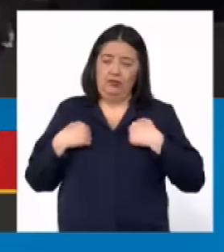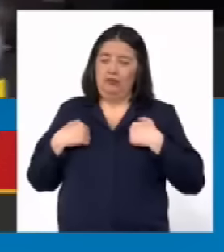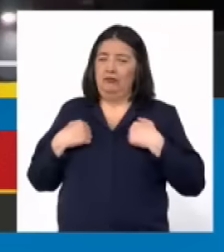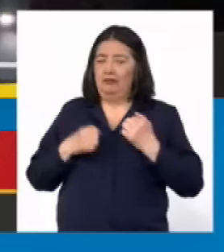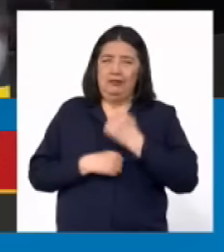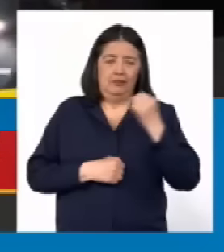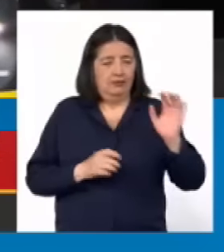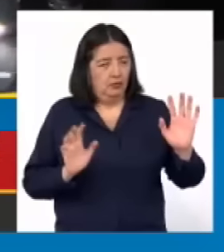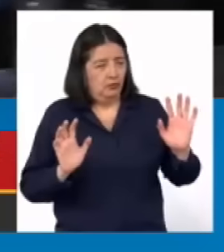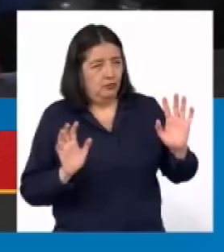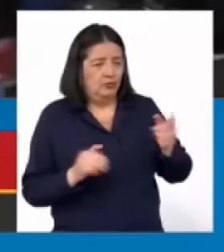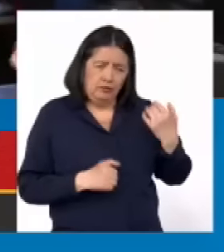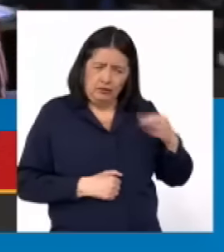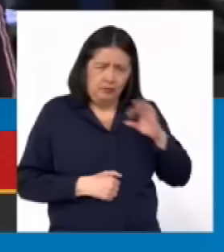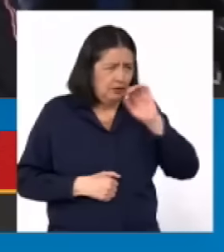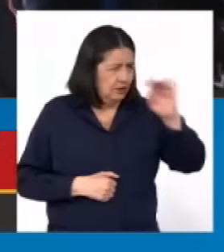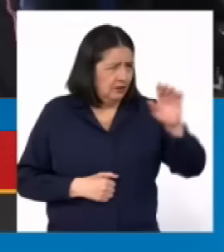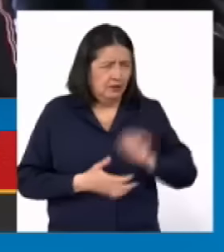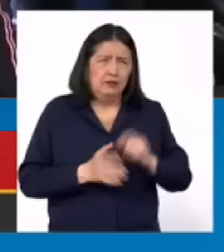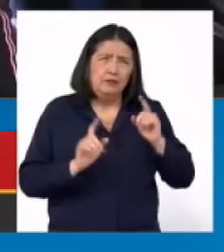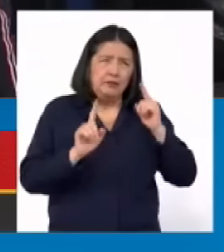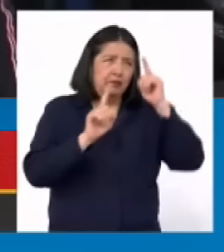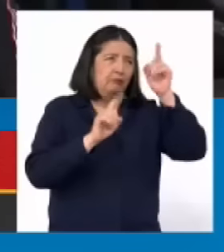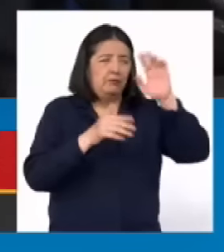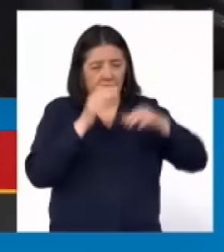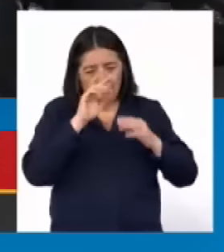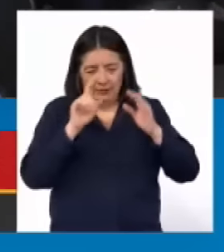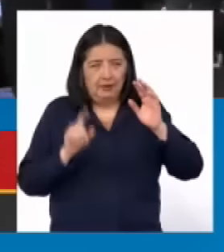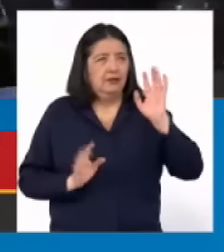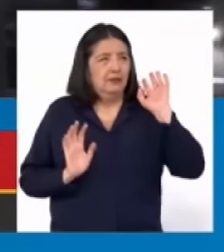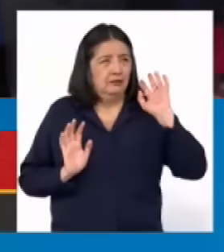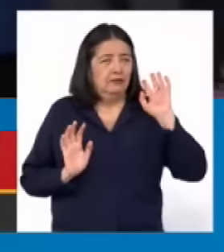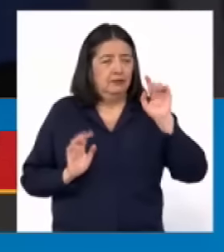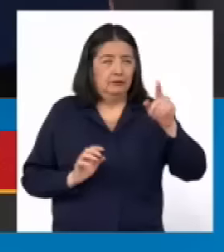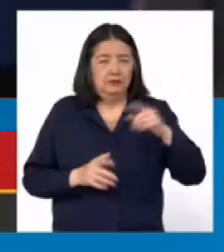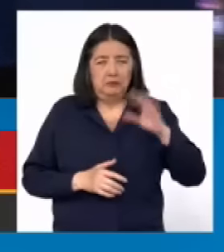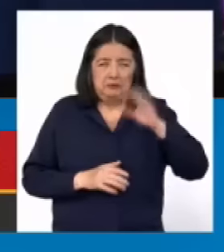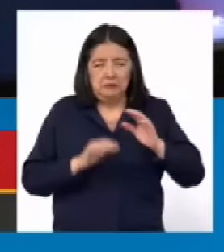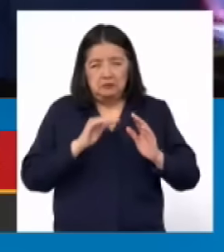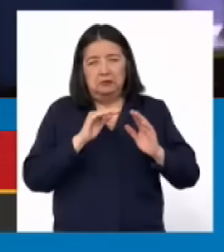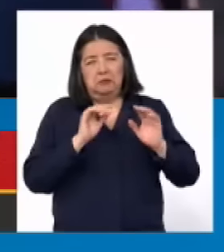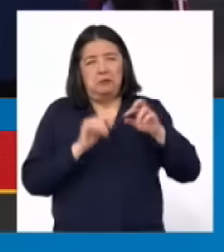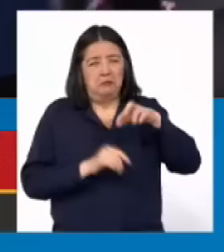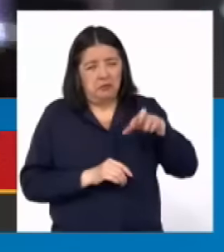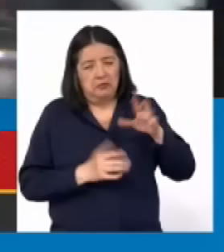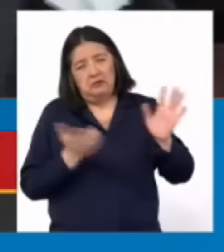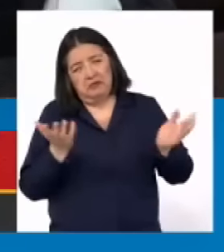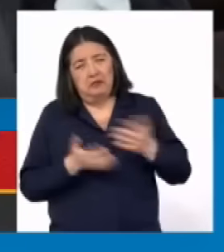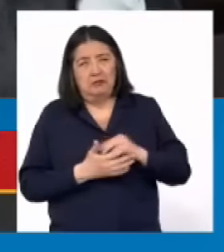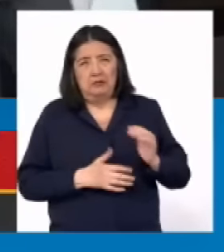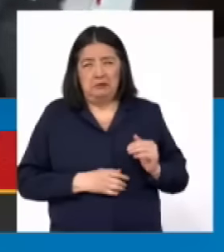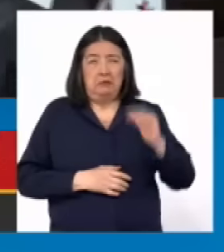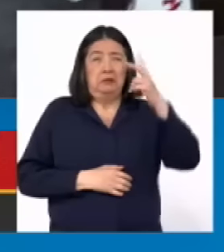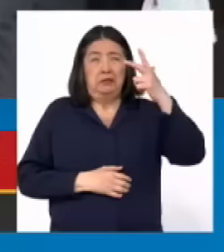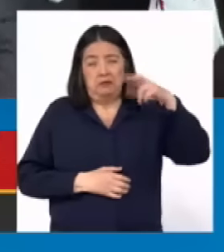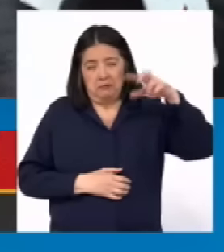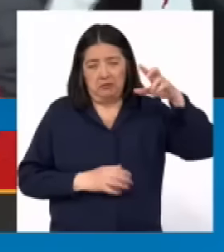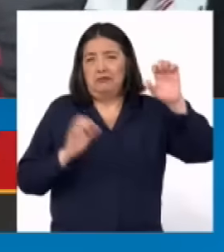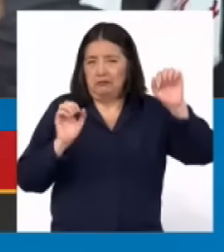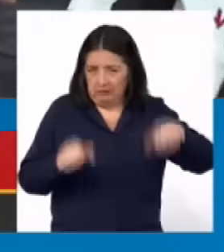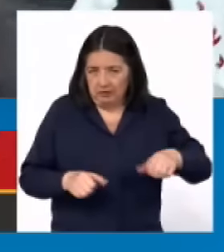victoria. Siempre les digo, apunta alto, que para bajar hay tiempo. Si tú buscas un punto, te puedes quedar sin nada. Si tú vas por los tres,